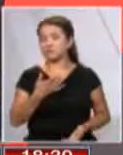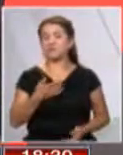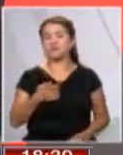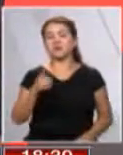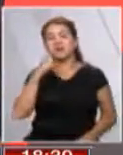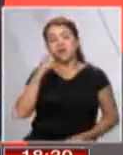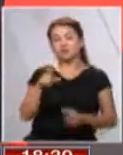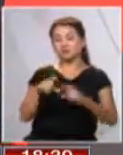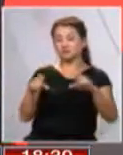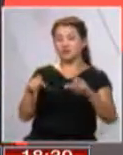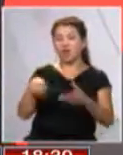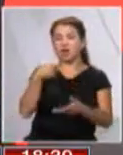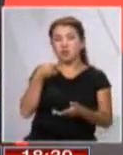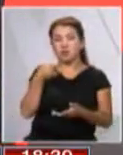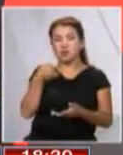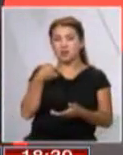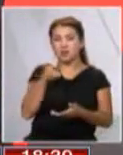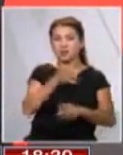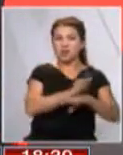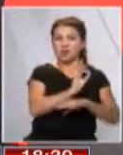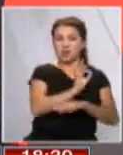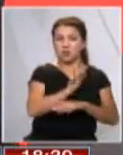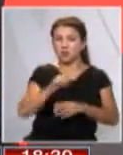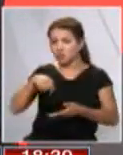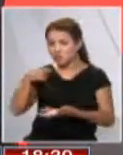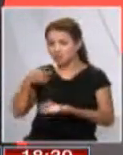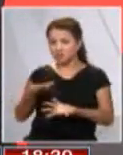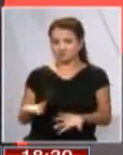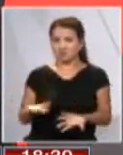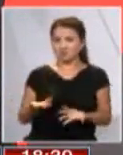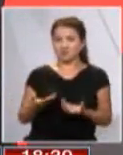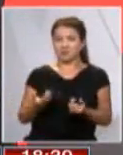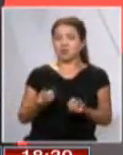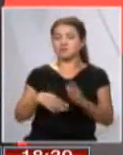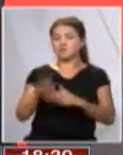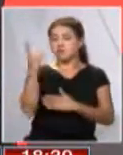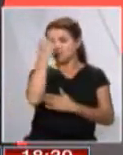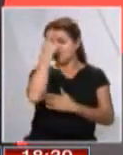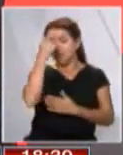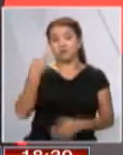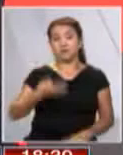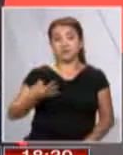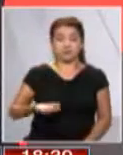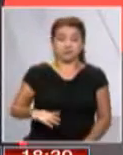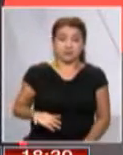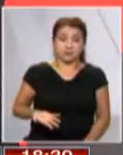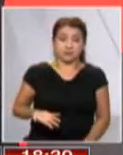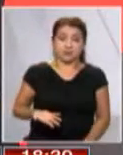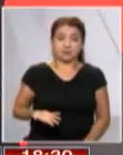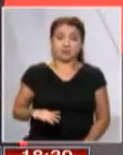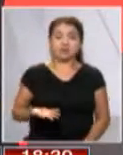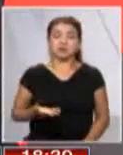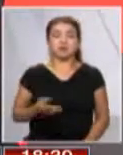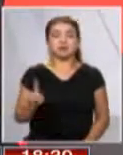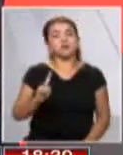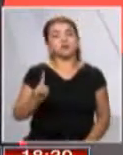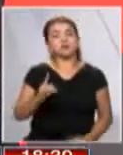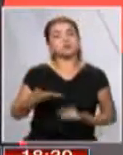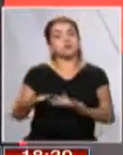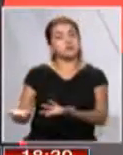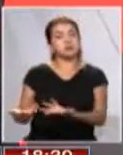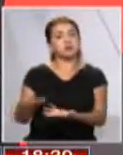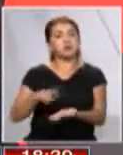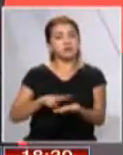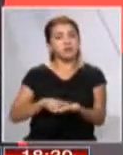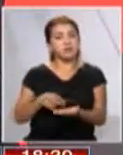la invitación a la comida que es una invitación social lo que uno le preocupa es efectivamente es no ser invitada lo que de